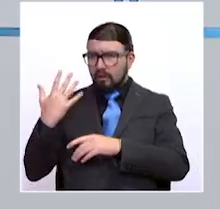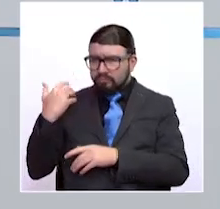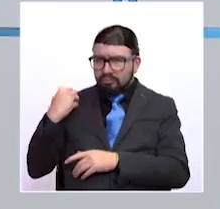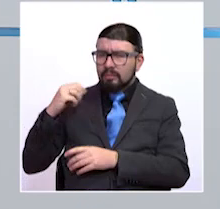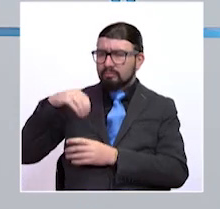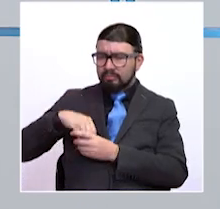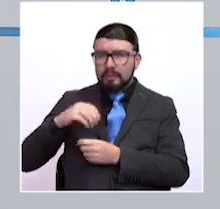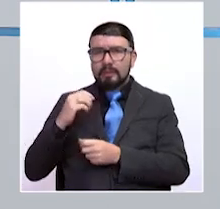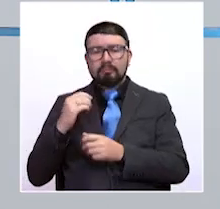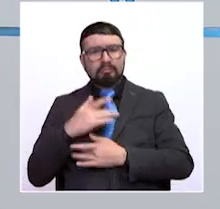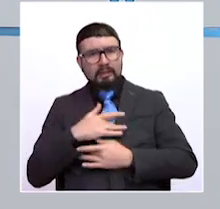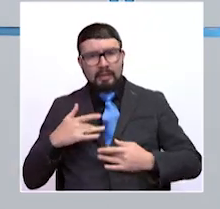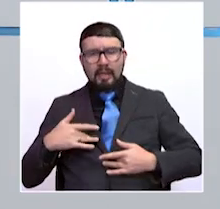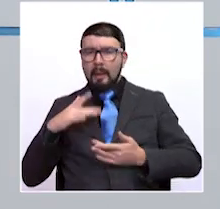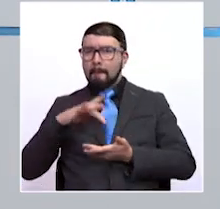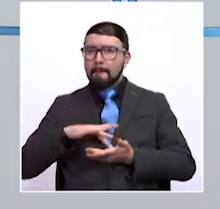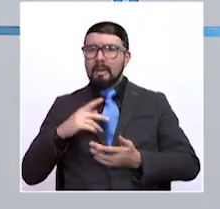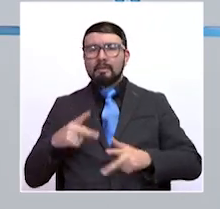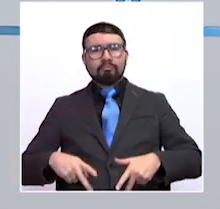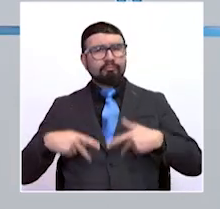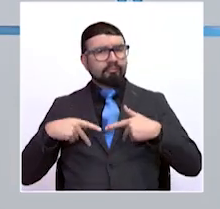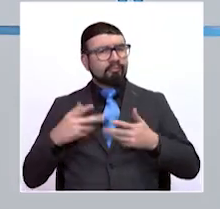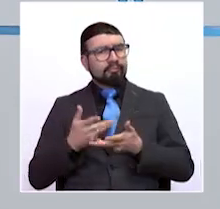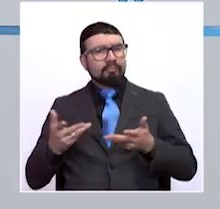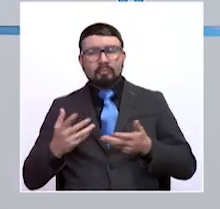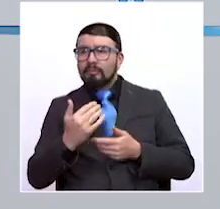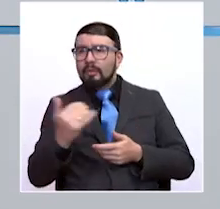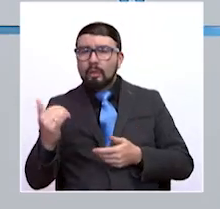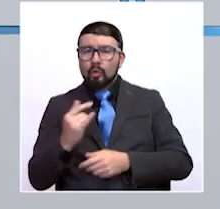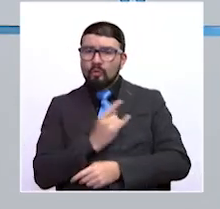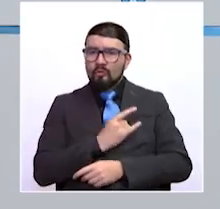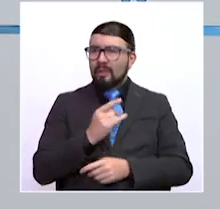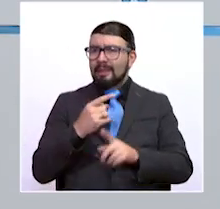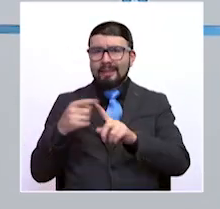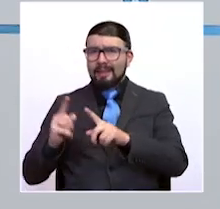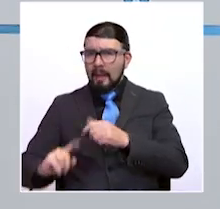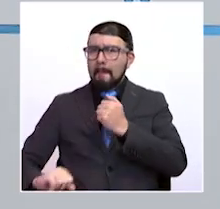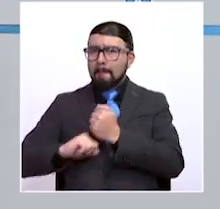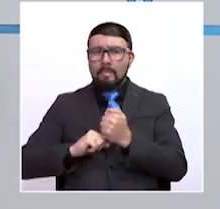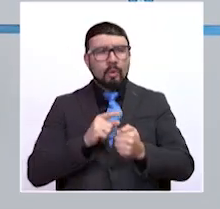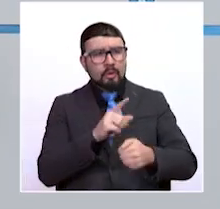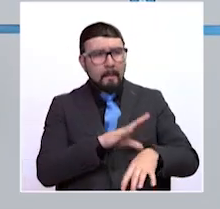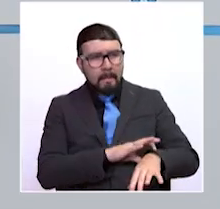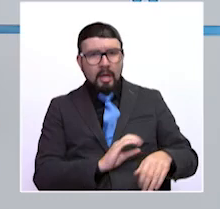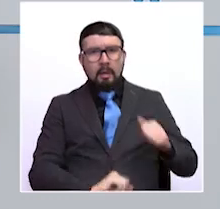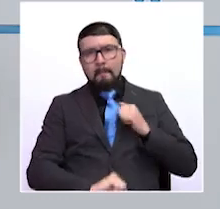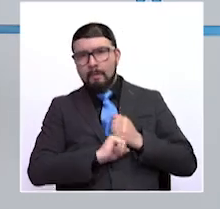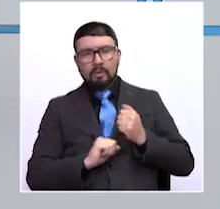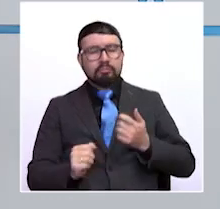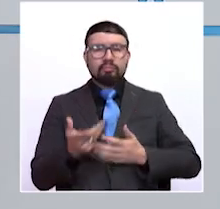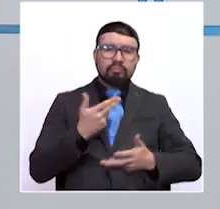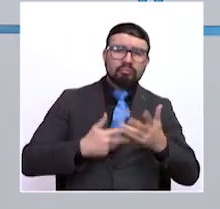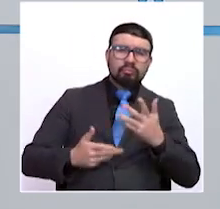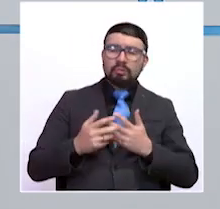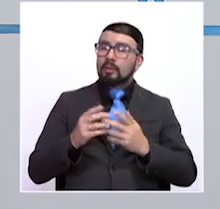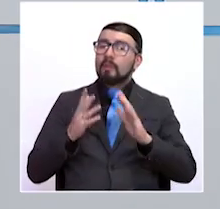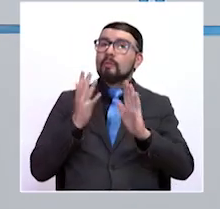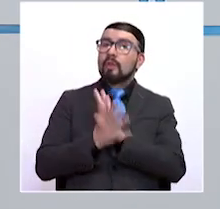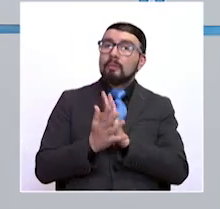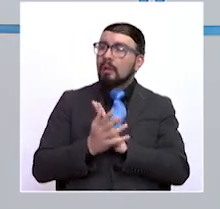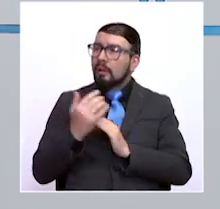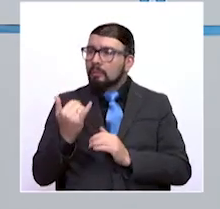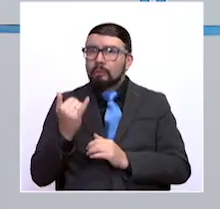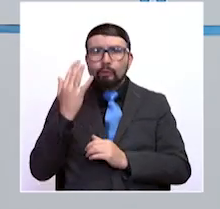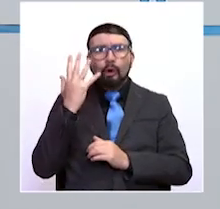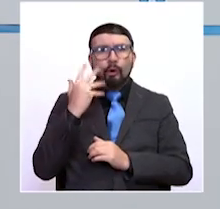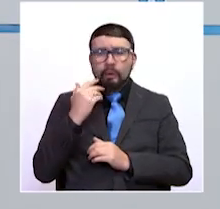todos los especialistas y universidades que nos apoyan en estos procesos. Contarles qué es lo que estamos viviendo a diario en nuestros